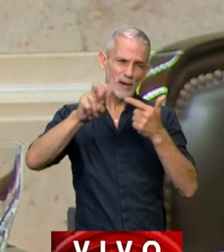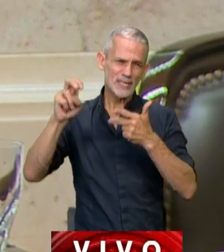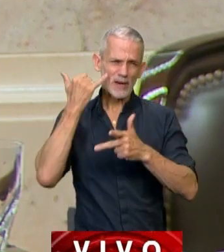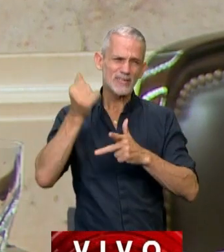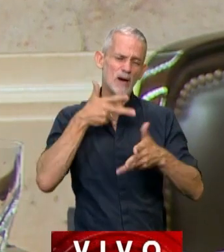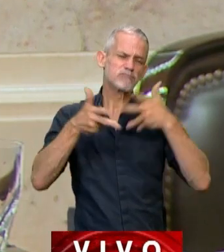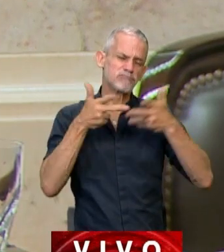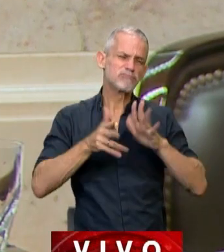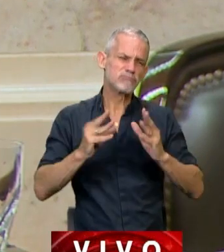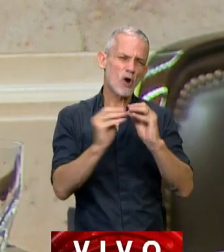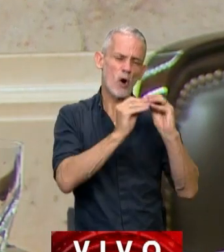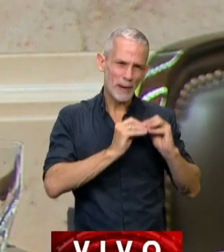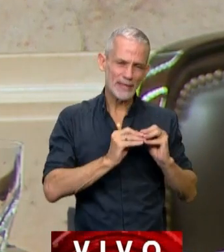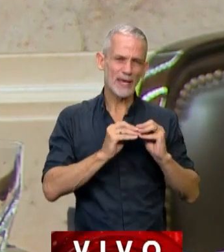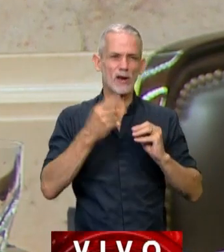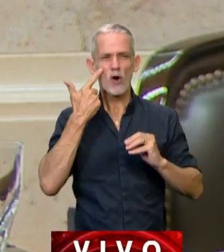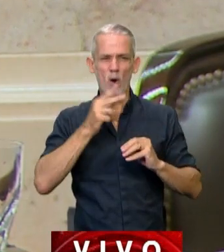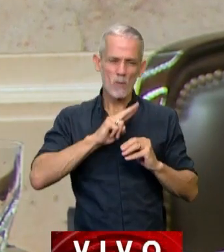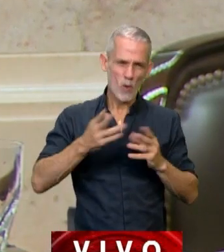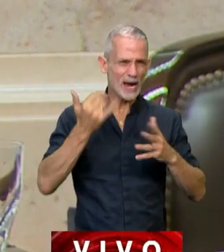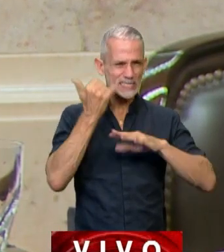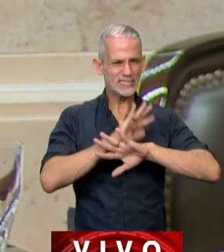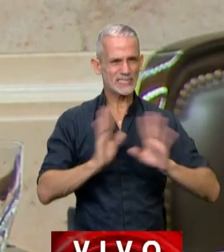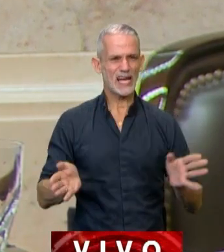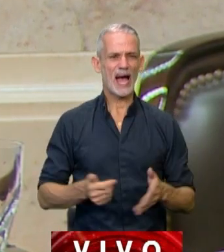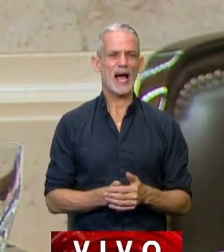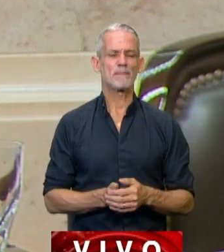ya han hablado mis compañeros